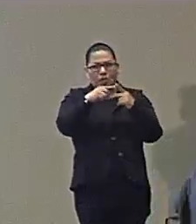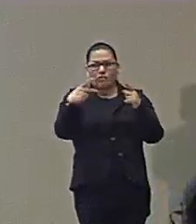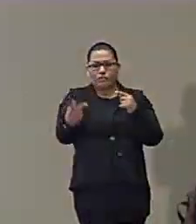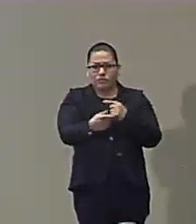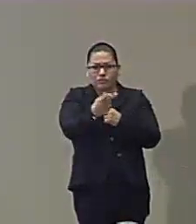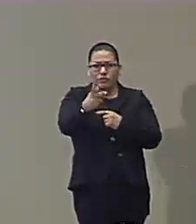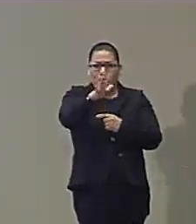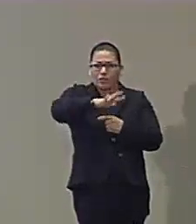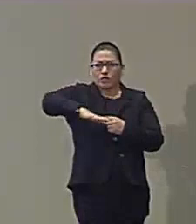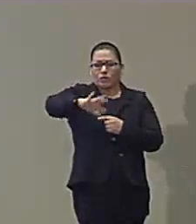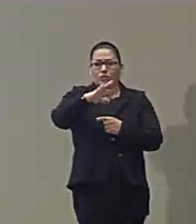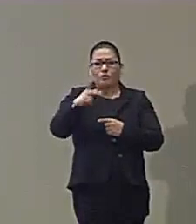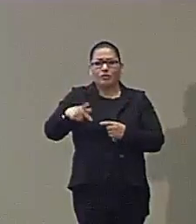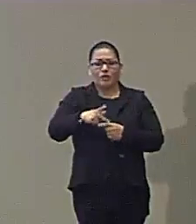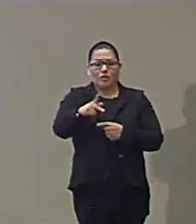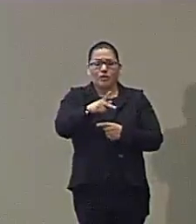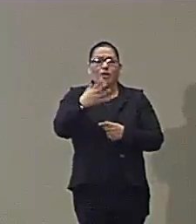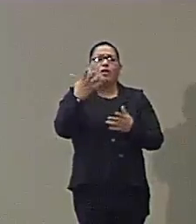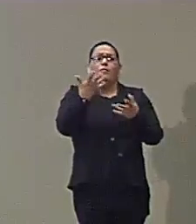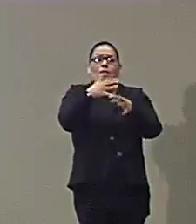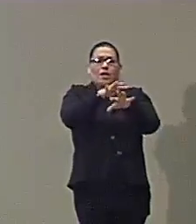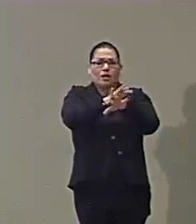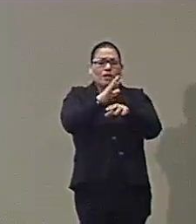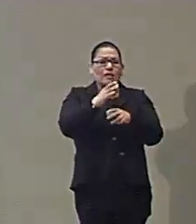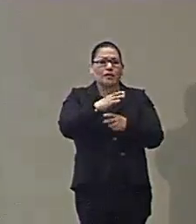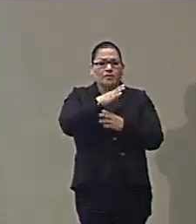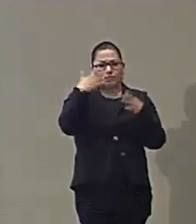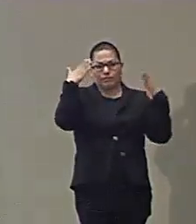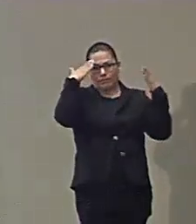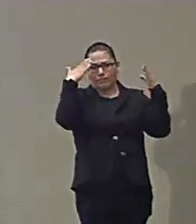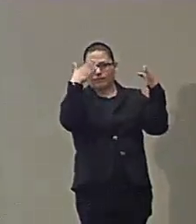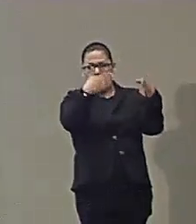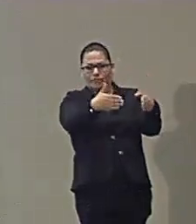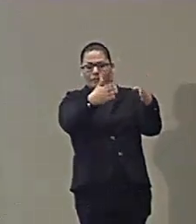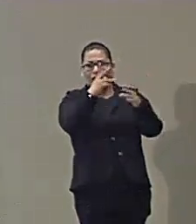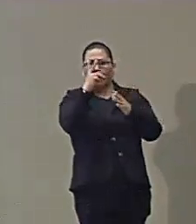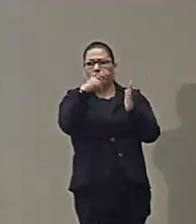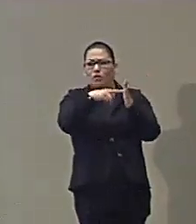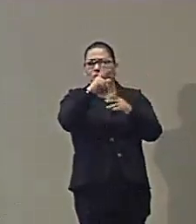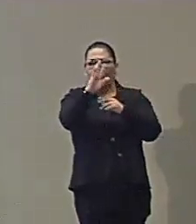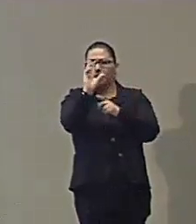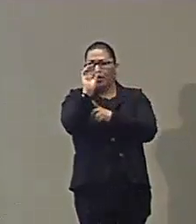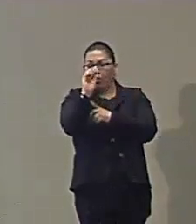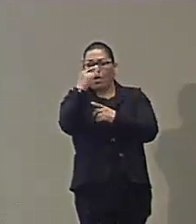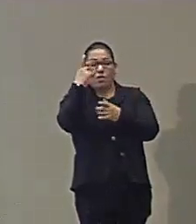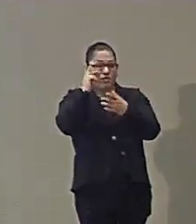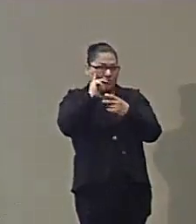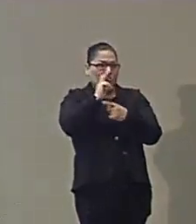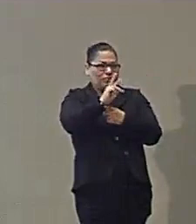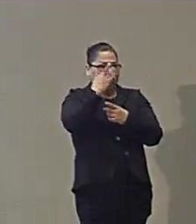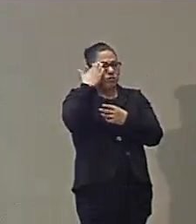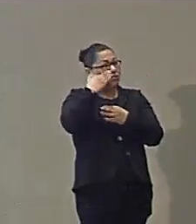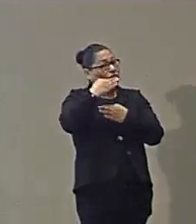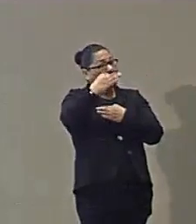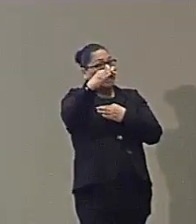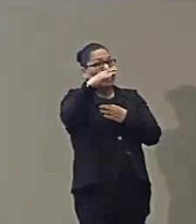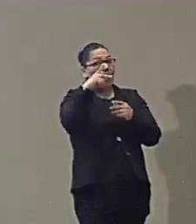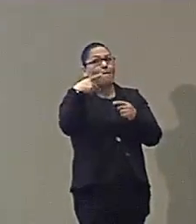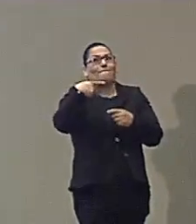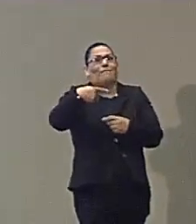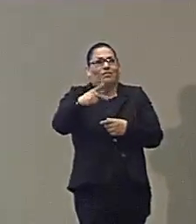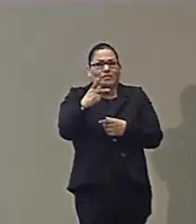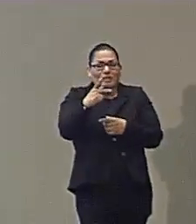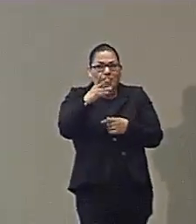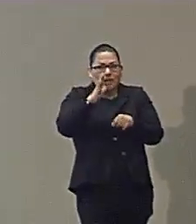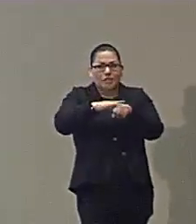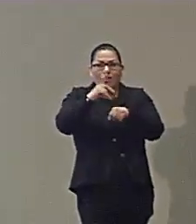para la integración de una política con perspectivas al año 2040 que se ve lejos pero cuando saca uno cuenta